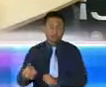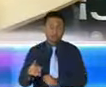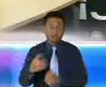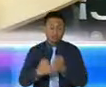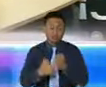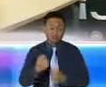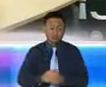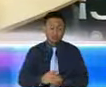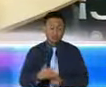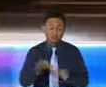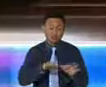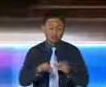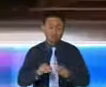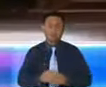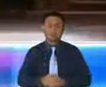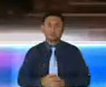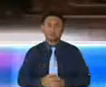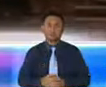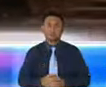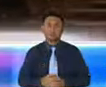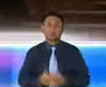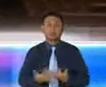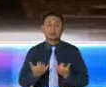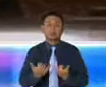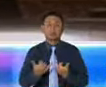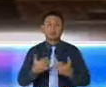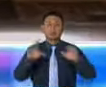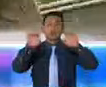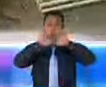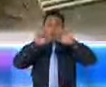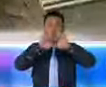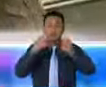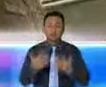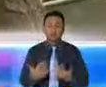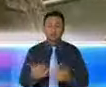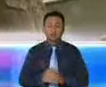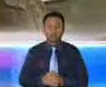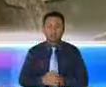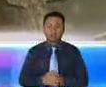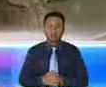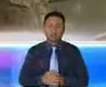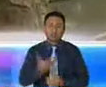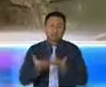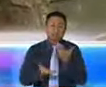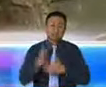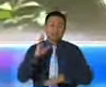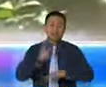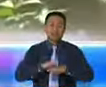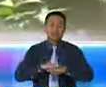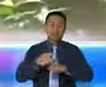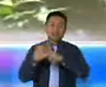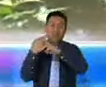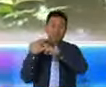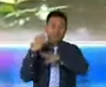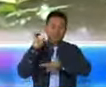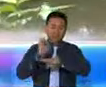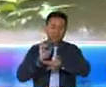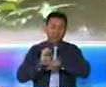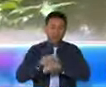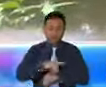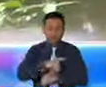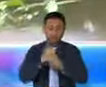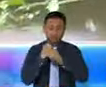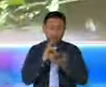se refirieron al caso. La empresa quedaría ahora a la espera del laudo que podría responsabilizar al Ecuador tanto por la violación deliberada de